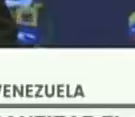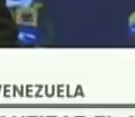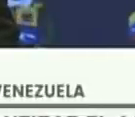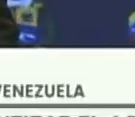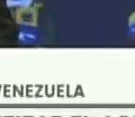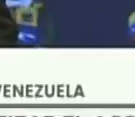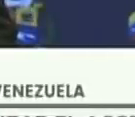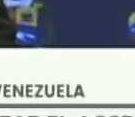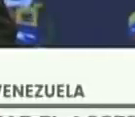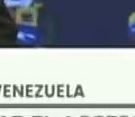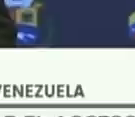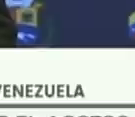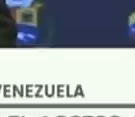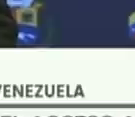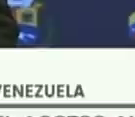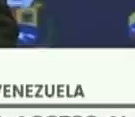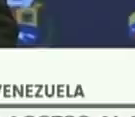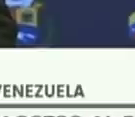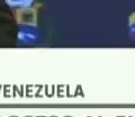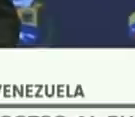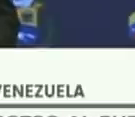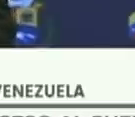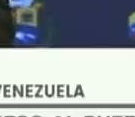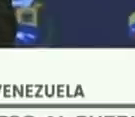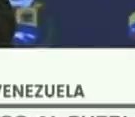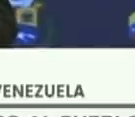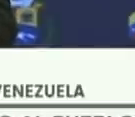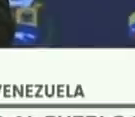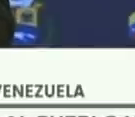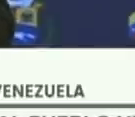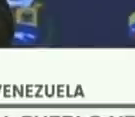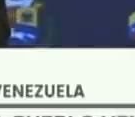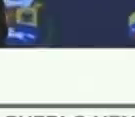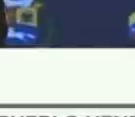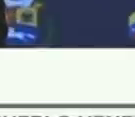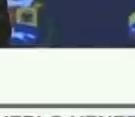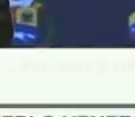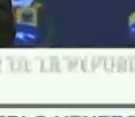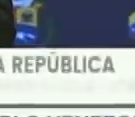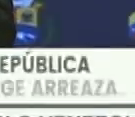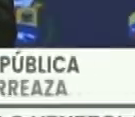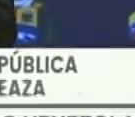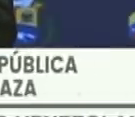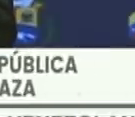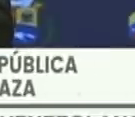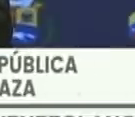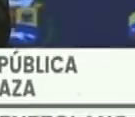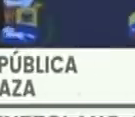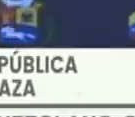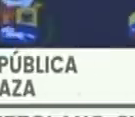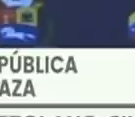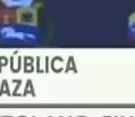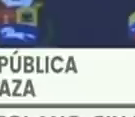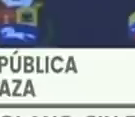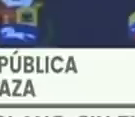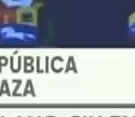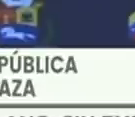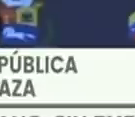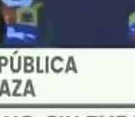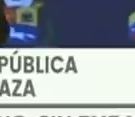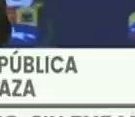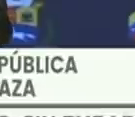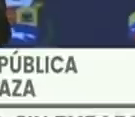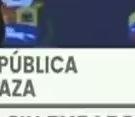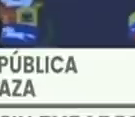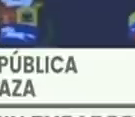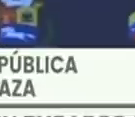compartir con el país una serie de informaciones y reflexiones, a hacer